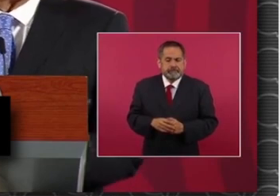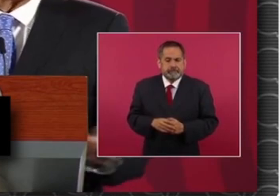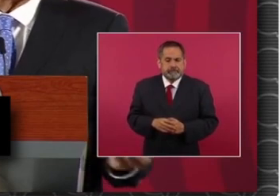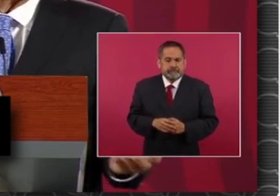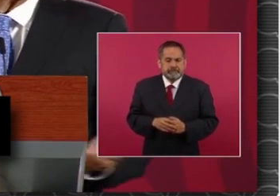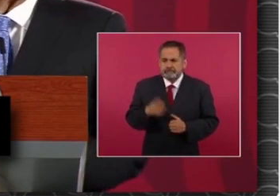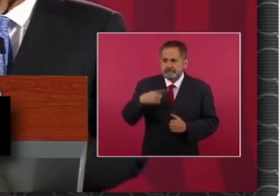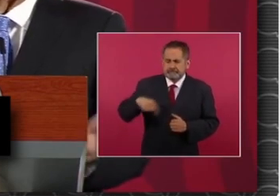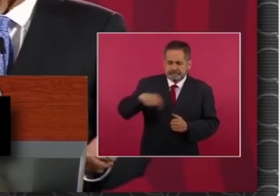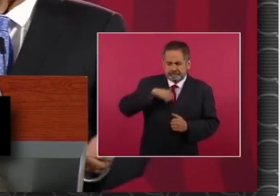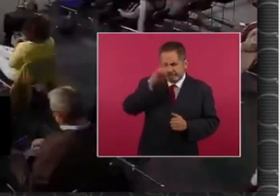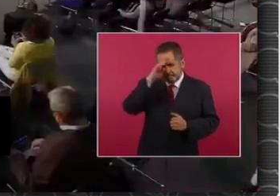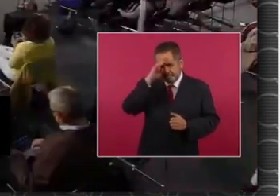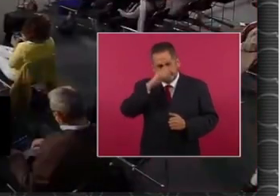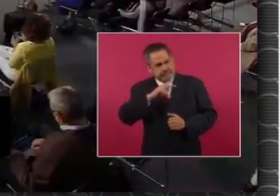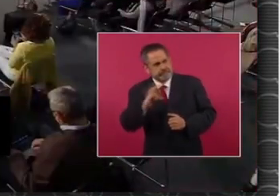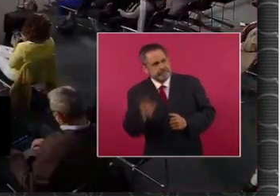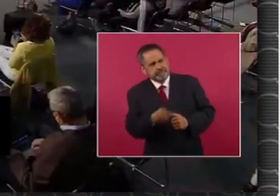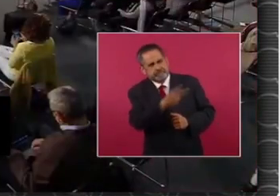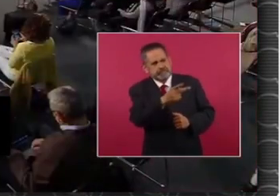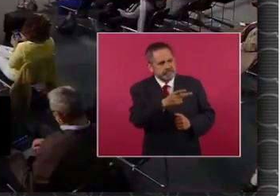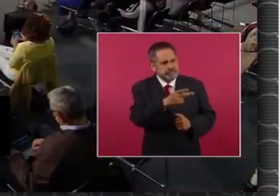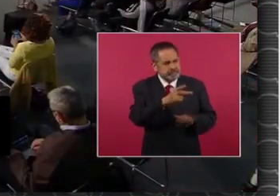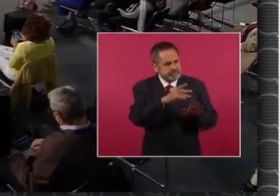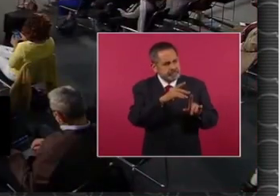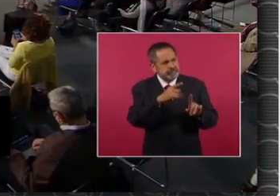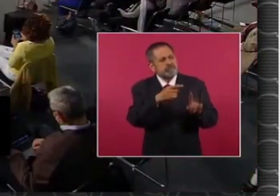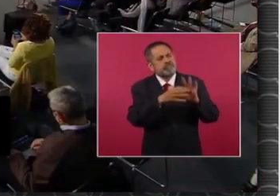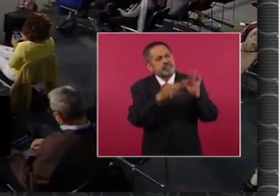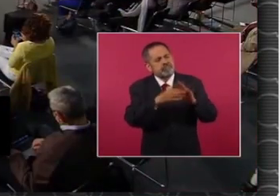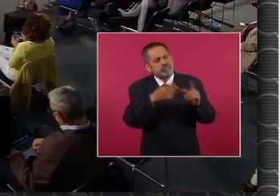cuestionar criticar